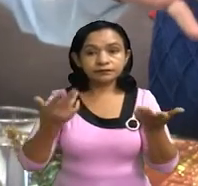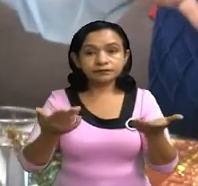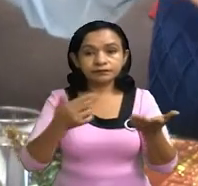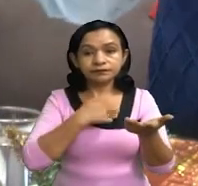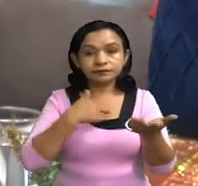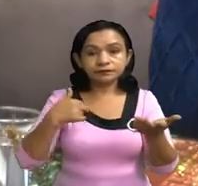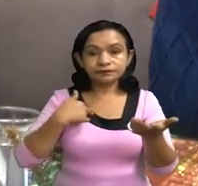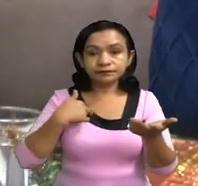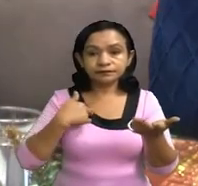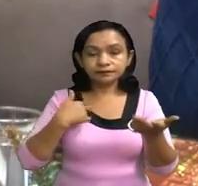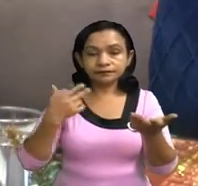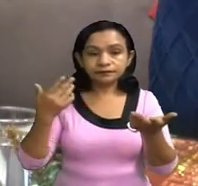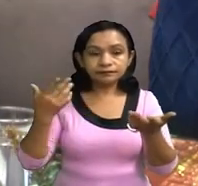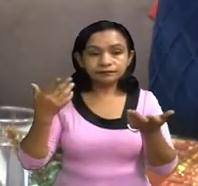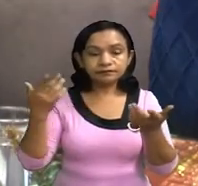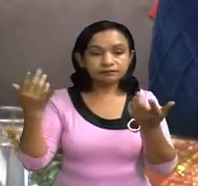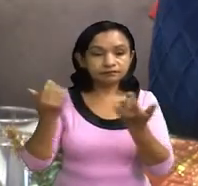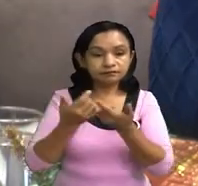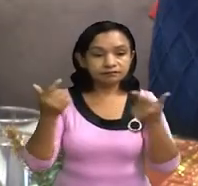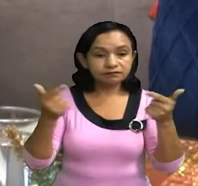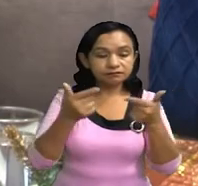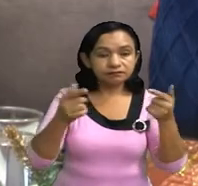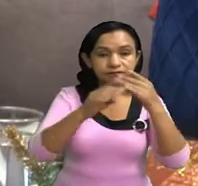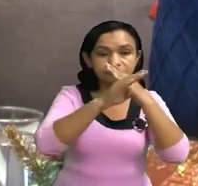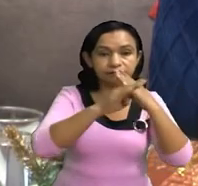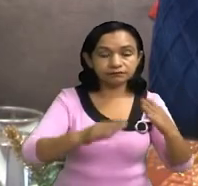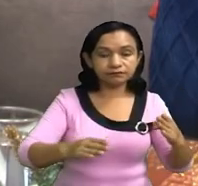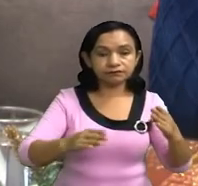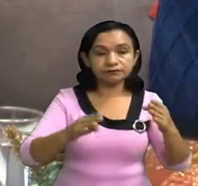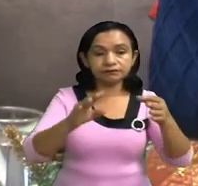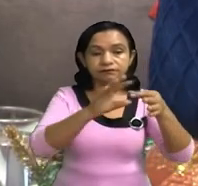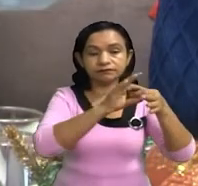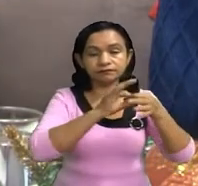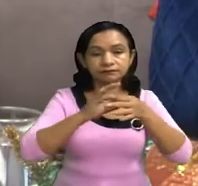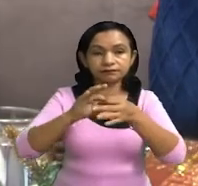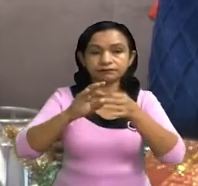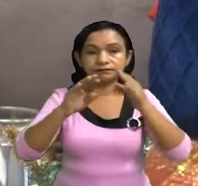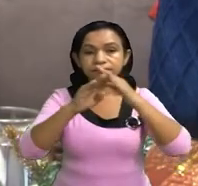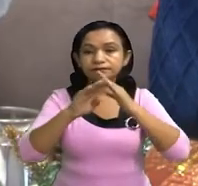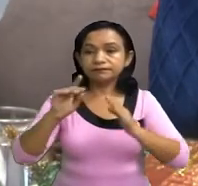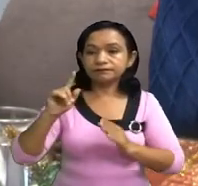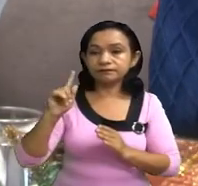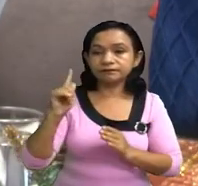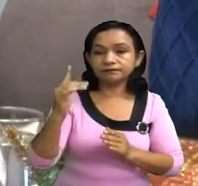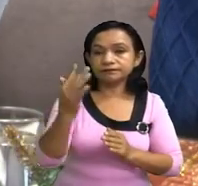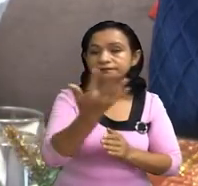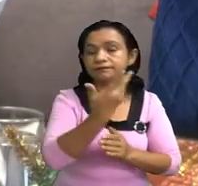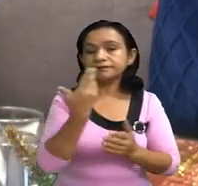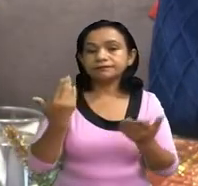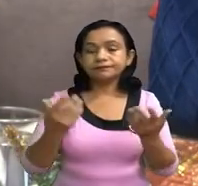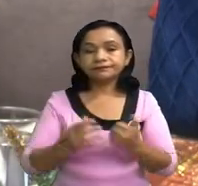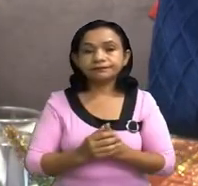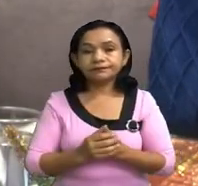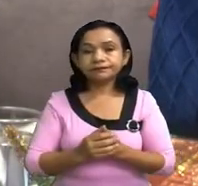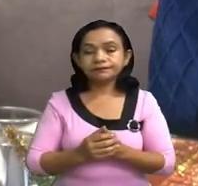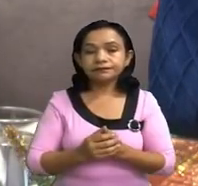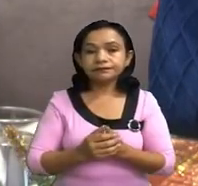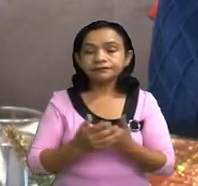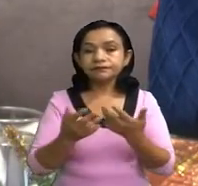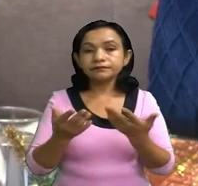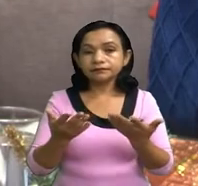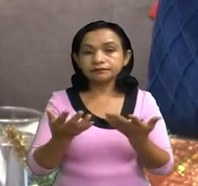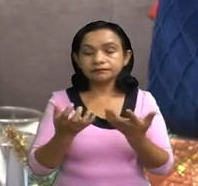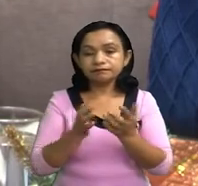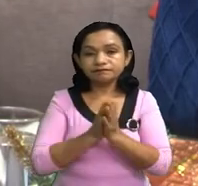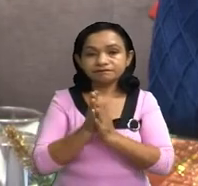hecho todo un embate contra la paz, la reconciliación, todo por el poder Dios